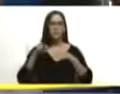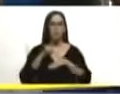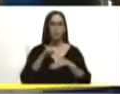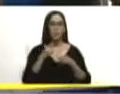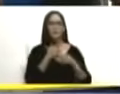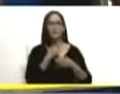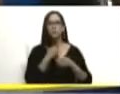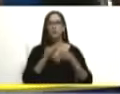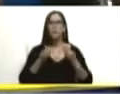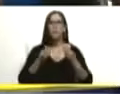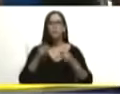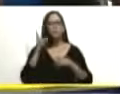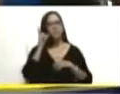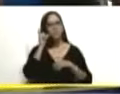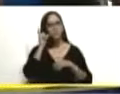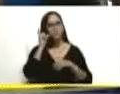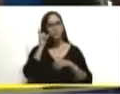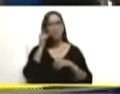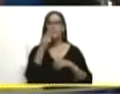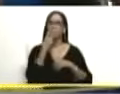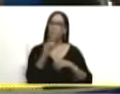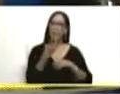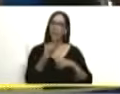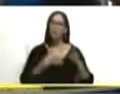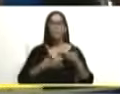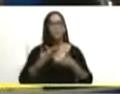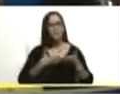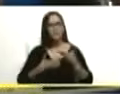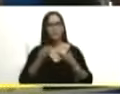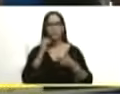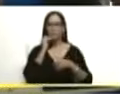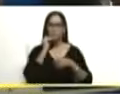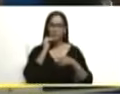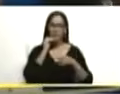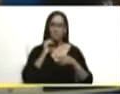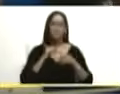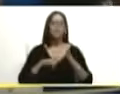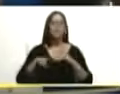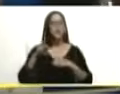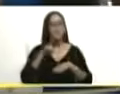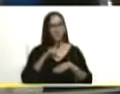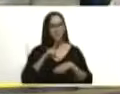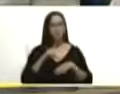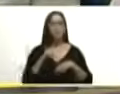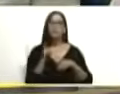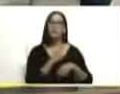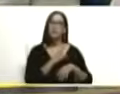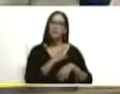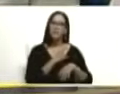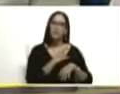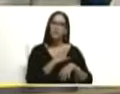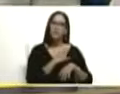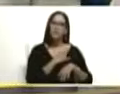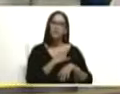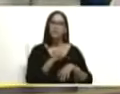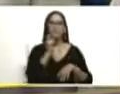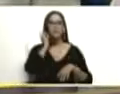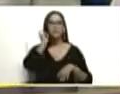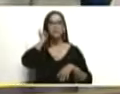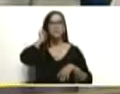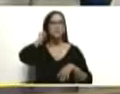gusta mucho escuchar, ver, compartir con los muchachos y muchachas de los liceos, de las universidades, de los